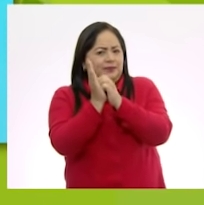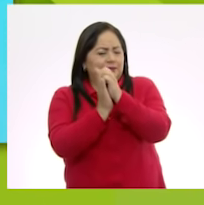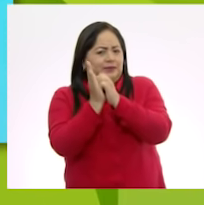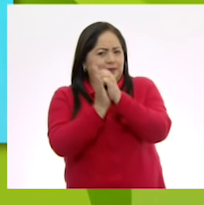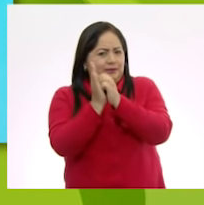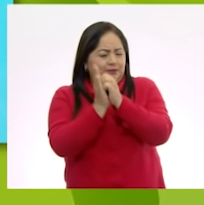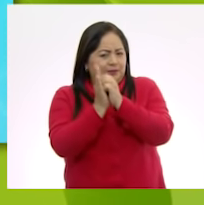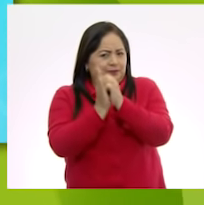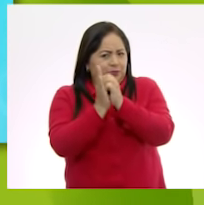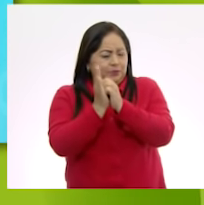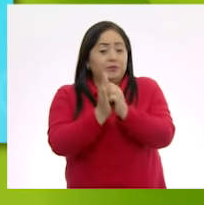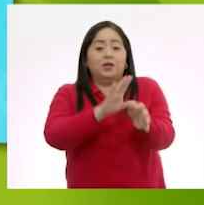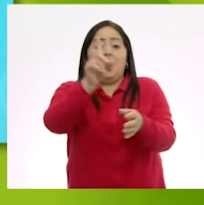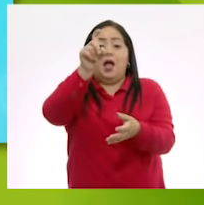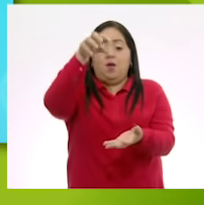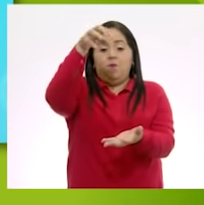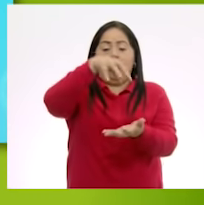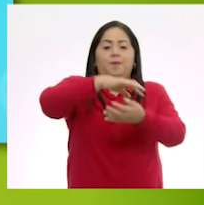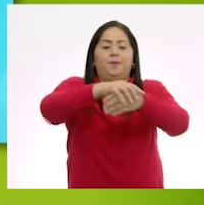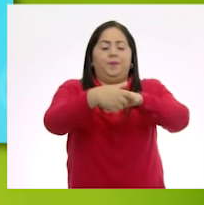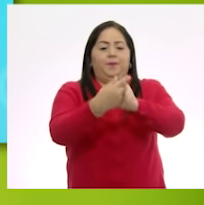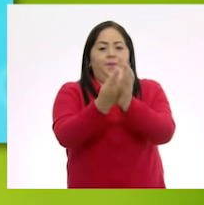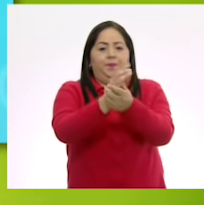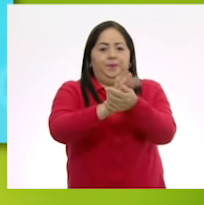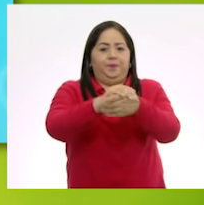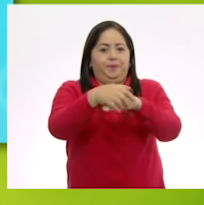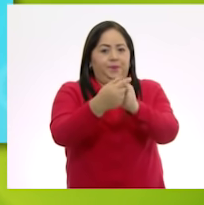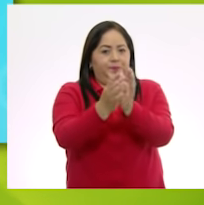uñas. Enjuaga tus manos con agua.